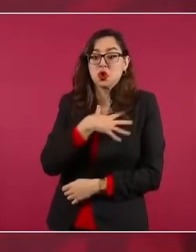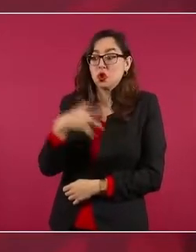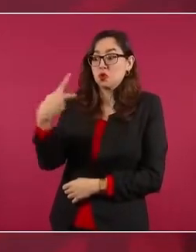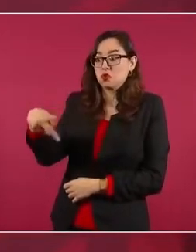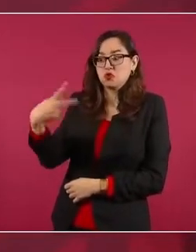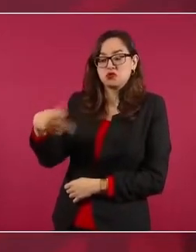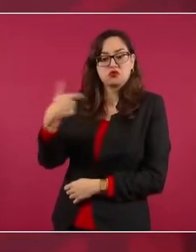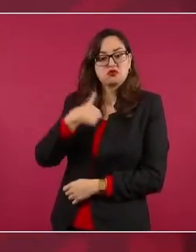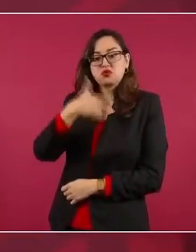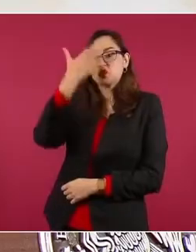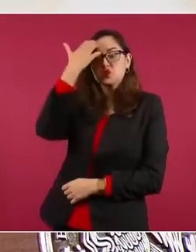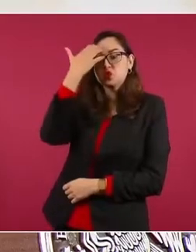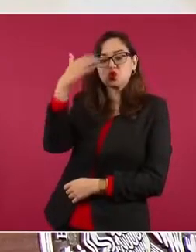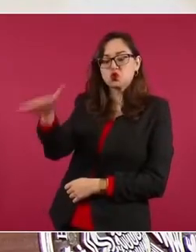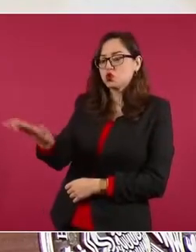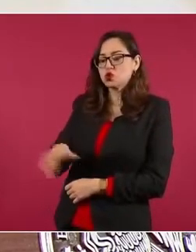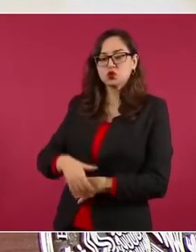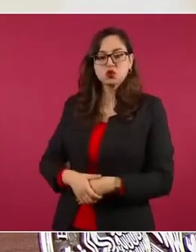de conocerlo,